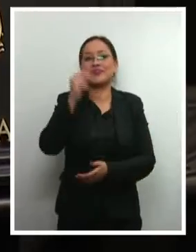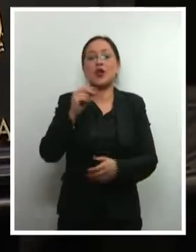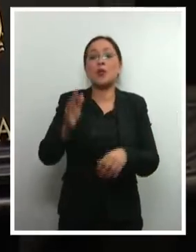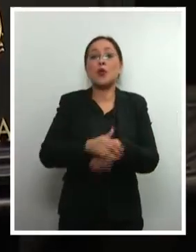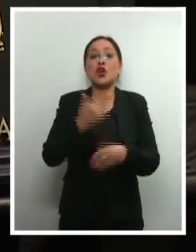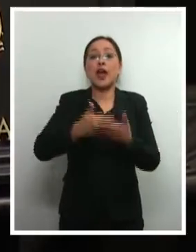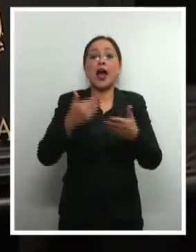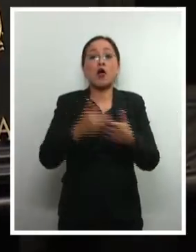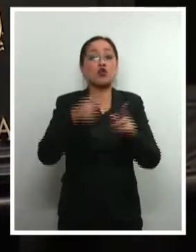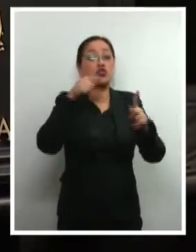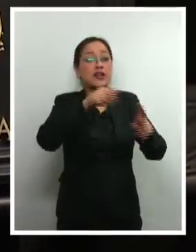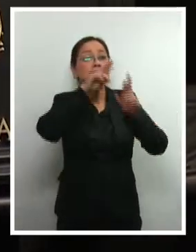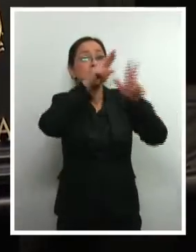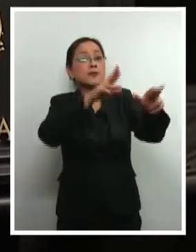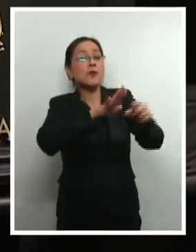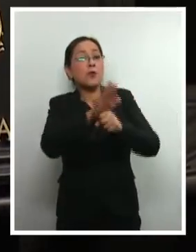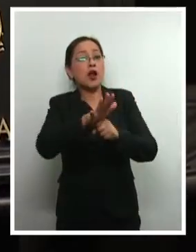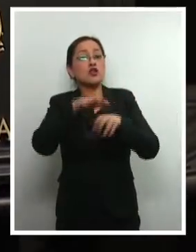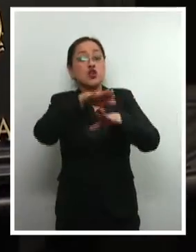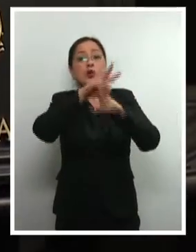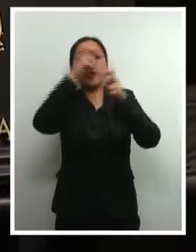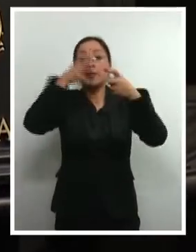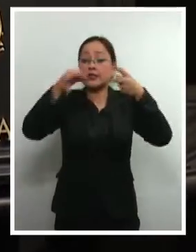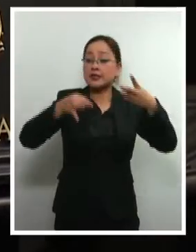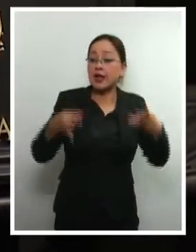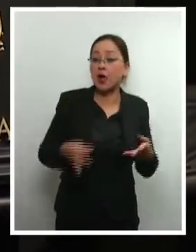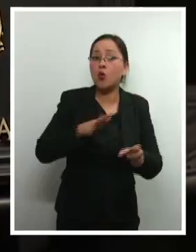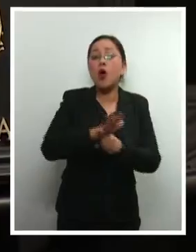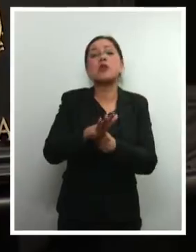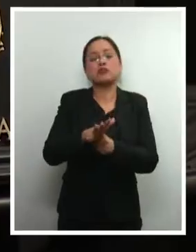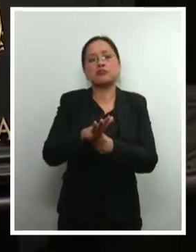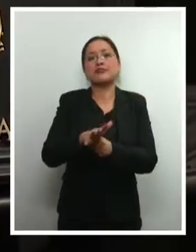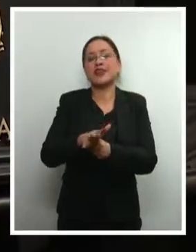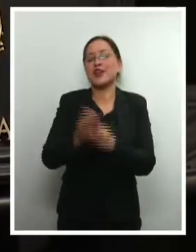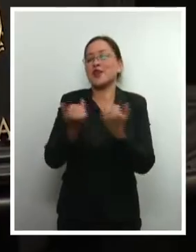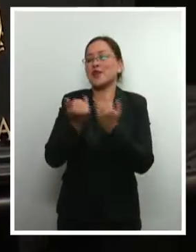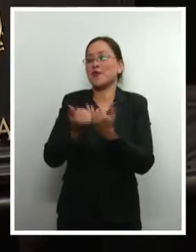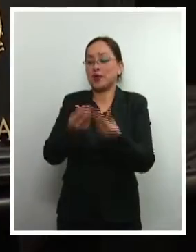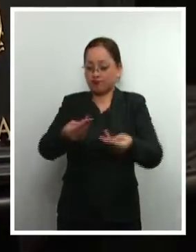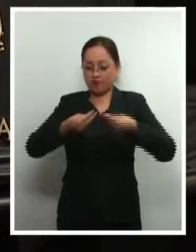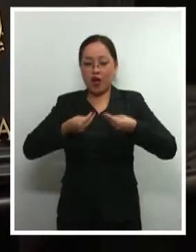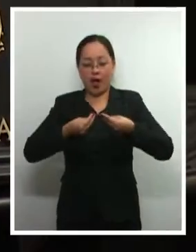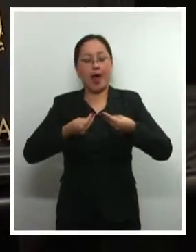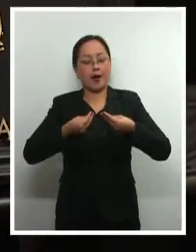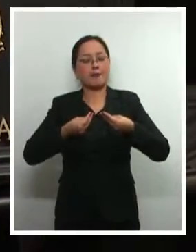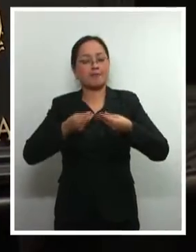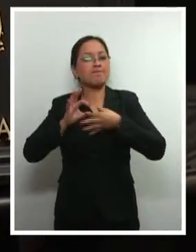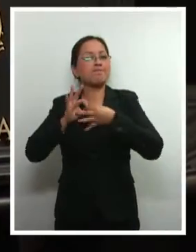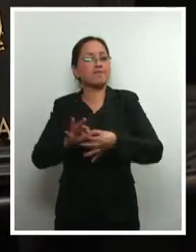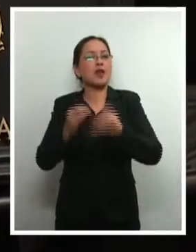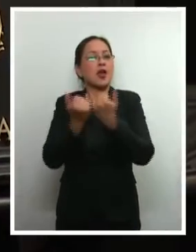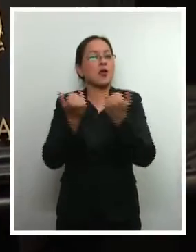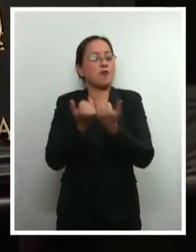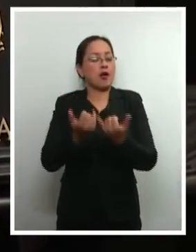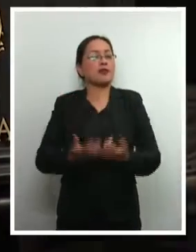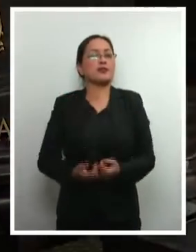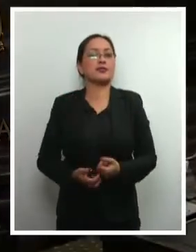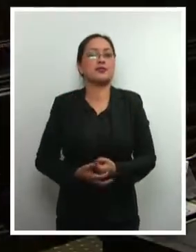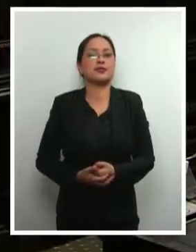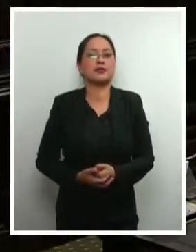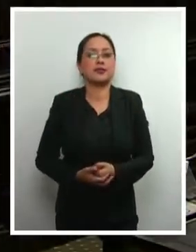tener en términos de reservas va a ser la misma que nos están endilgando en este momento a nosotros.